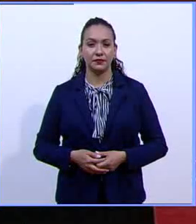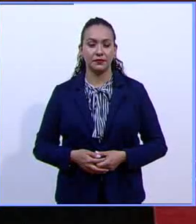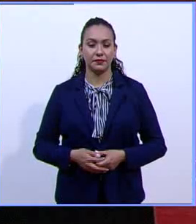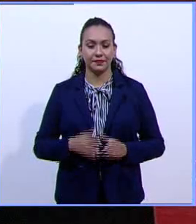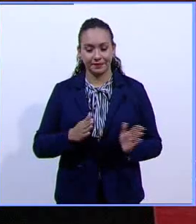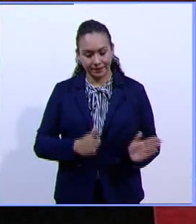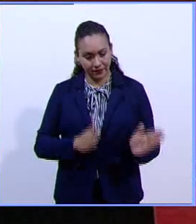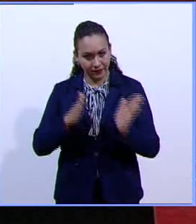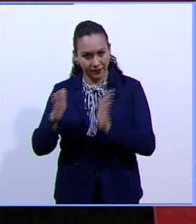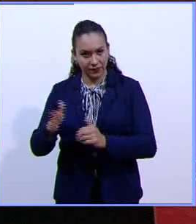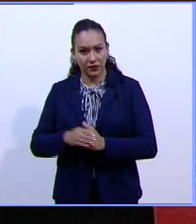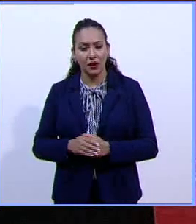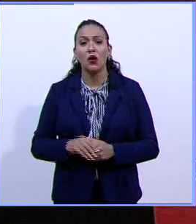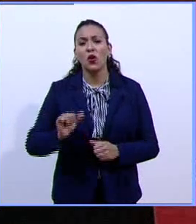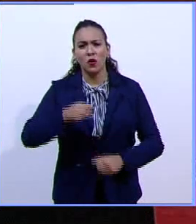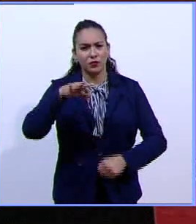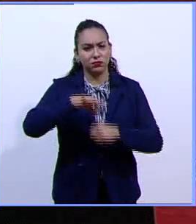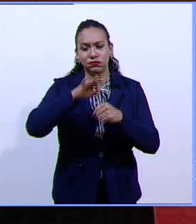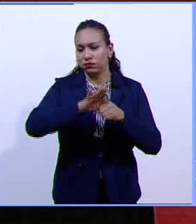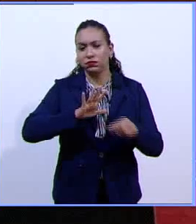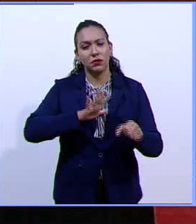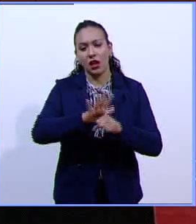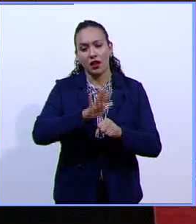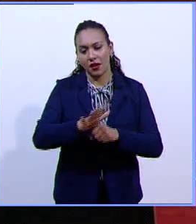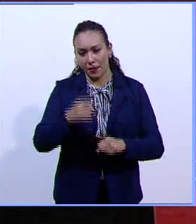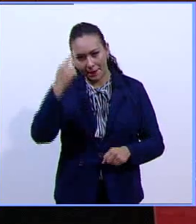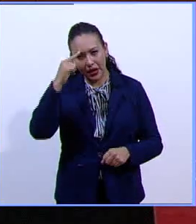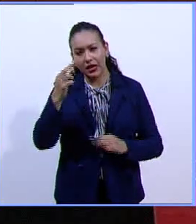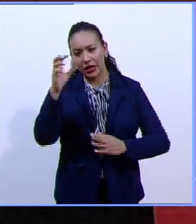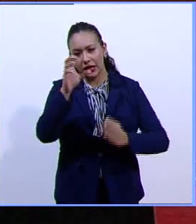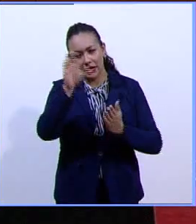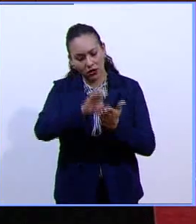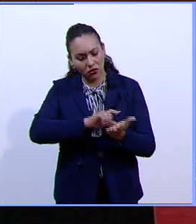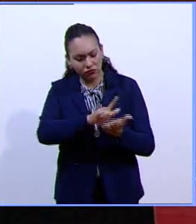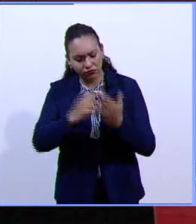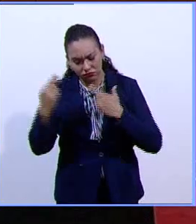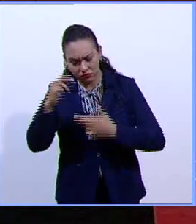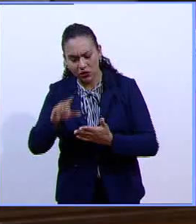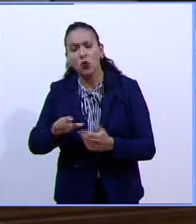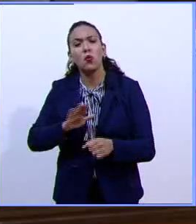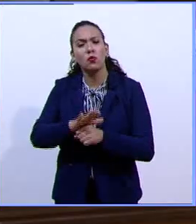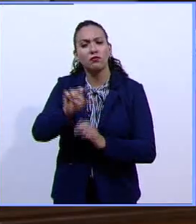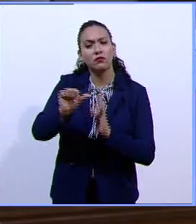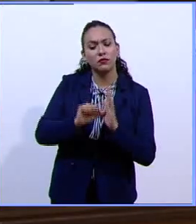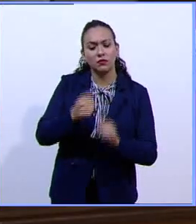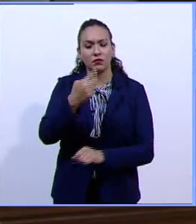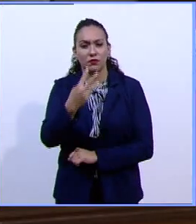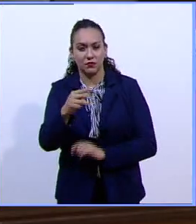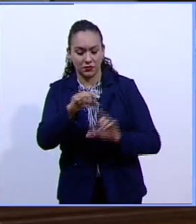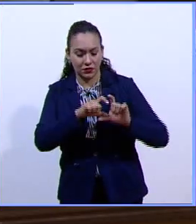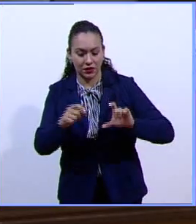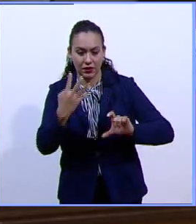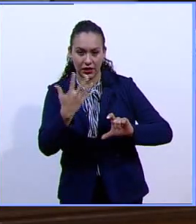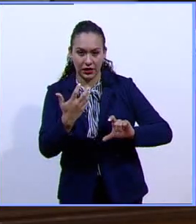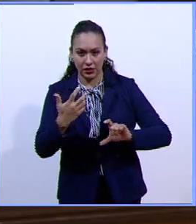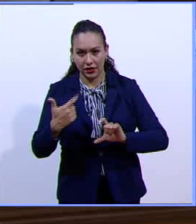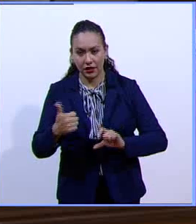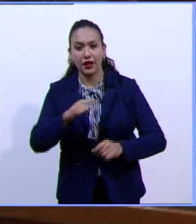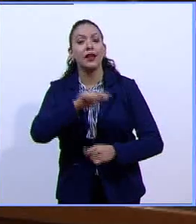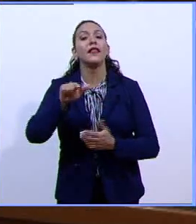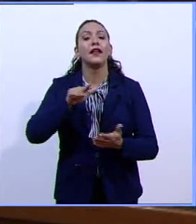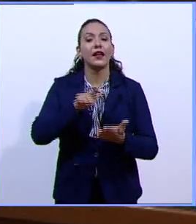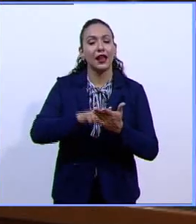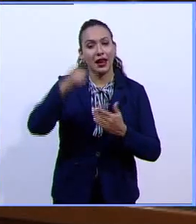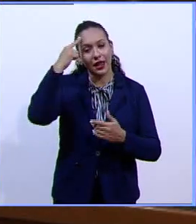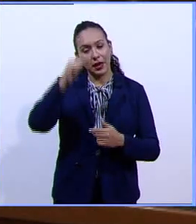En otro asunto, el Pleno no alcanzó los votos para declarar la inconstitucionalidad con efectos generales del artículo 3, párrafo 5 y 6 de la Ley de